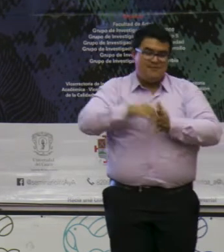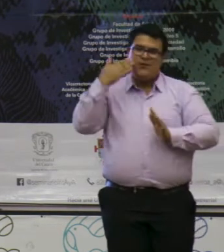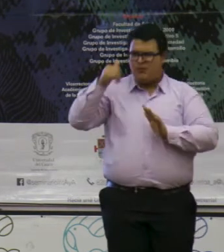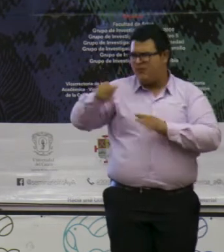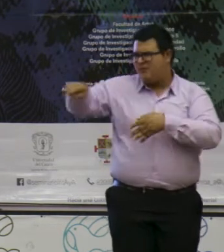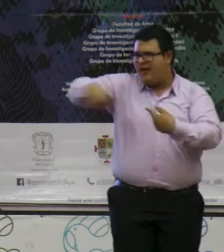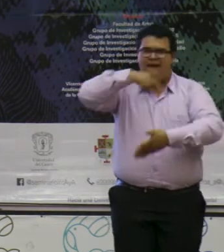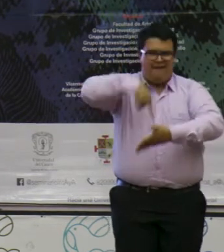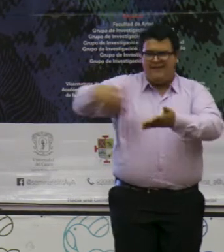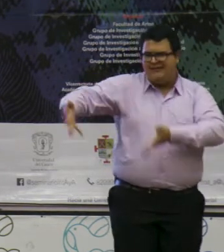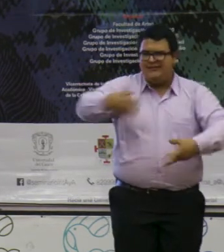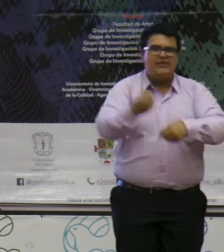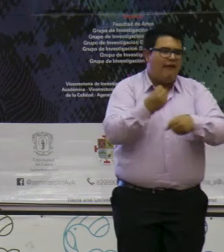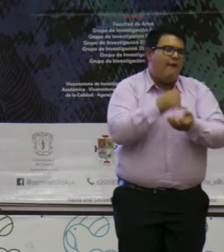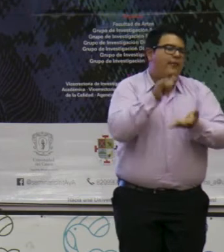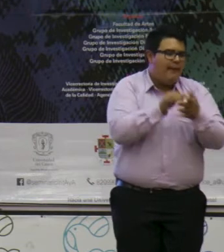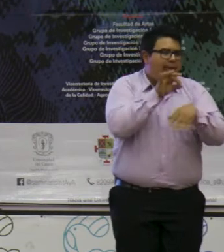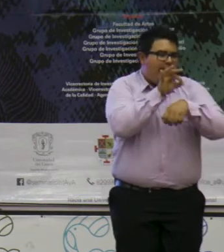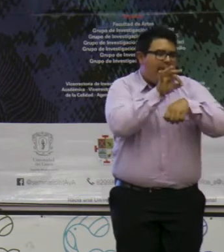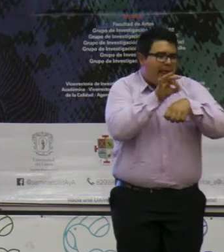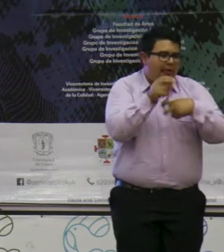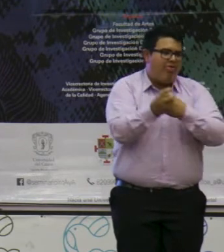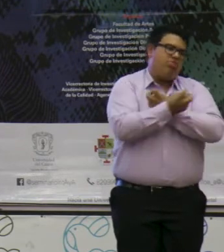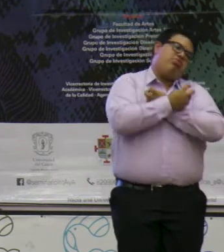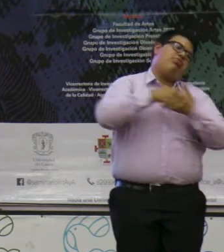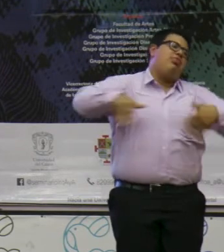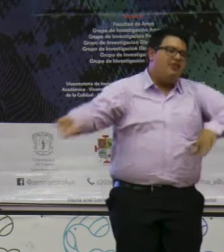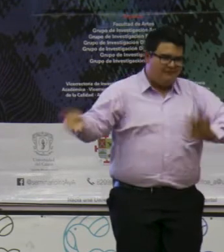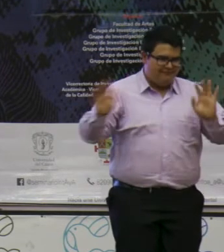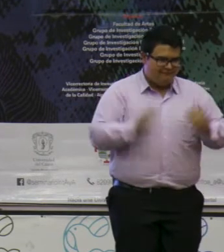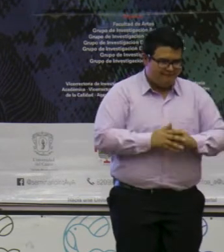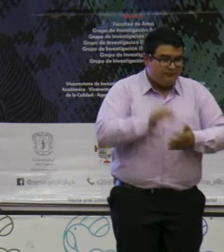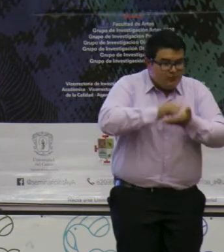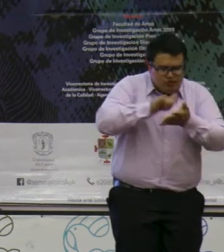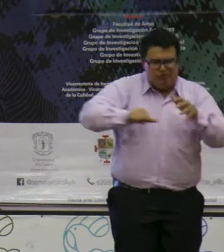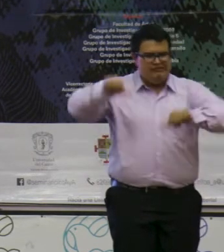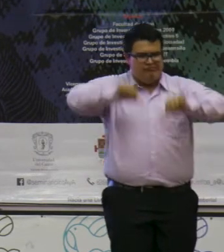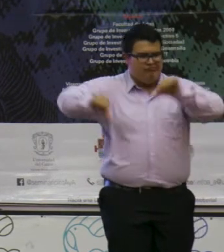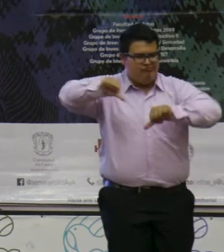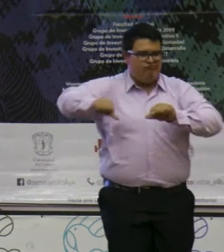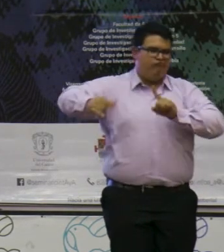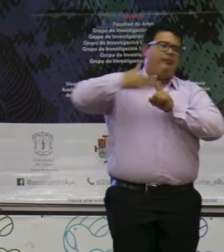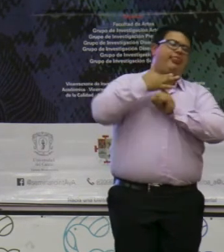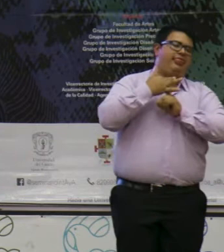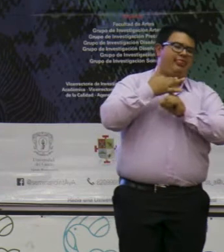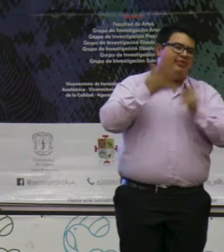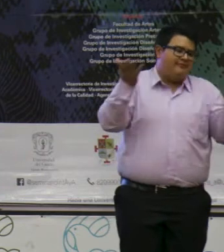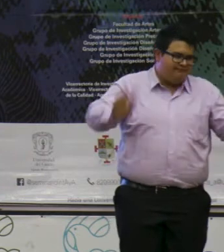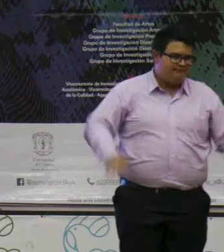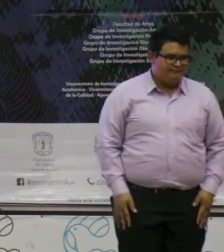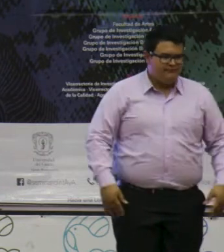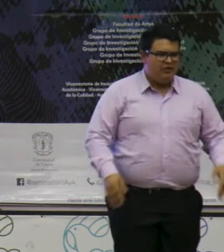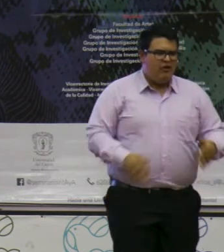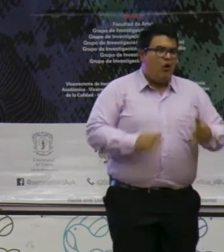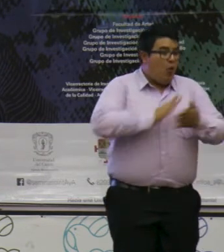pintaran los números y lo mismo, pues ciertas prácticas de cercanía básicamente químicas causaban una cantidad de intoxicaciones. Todo eso